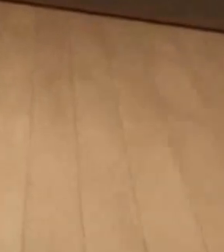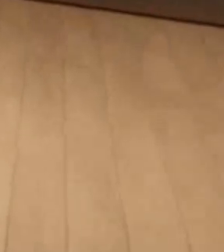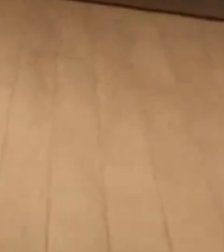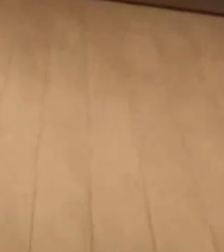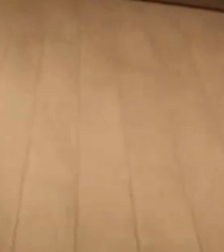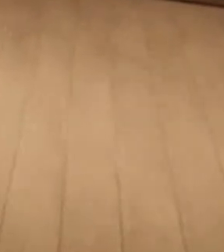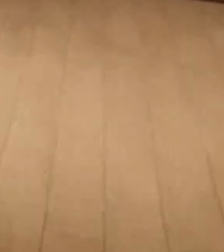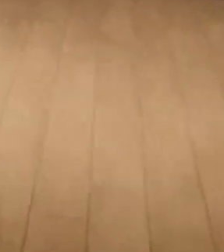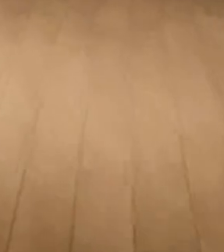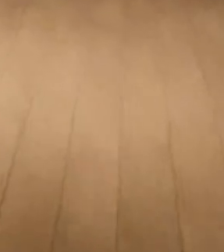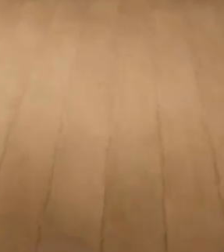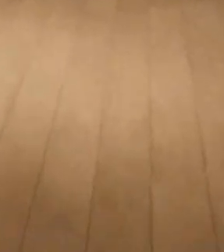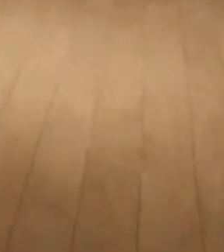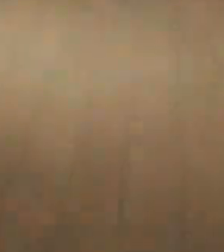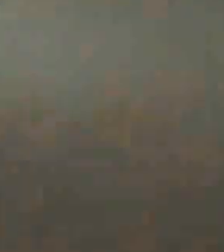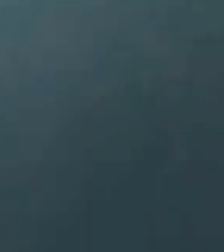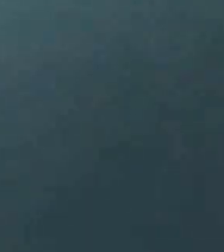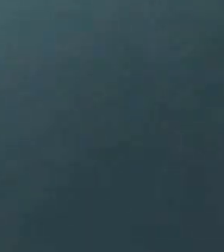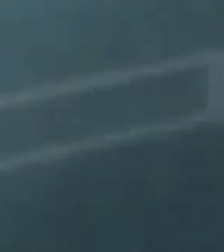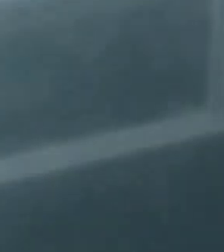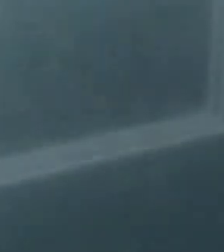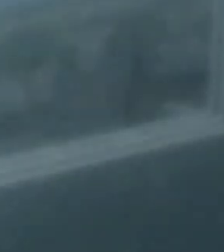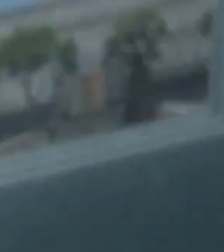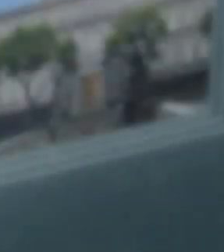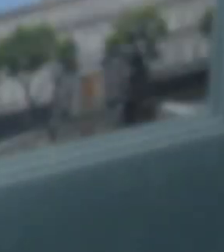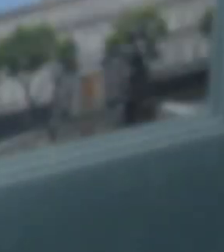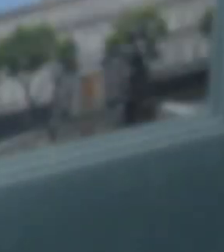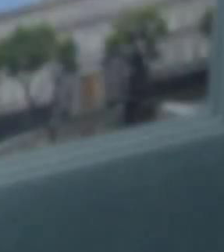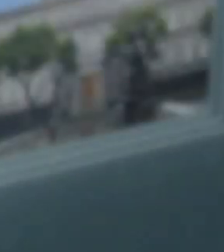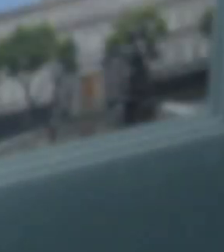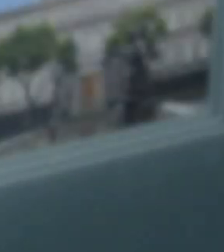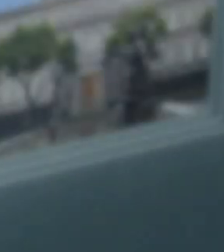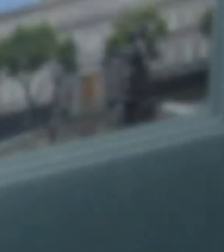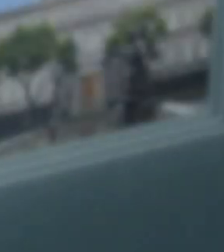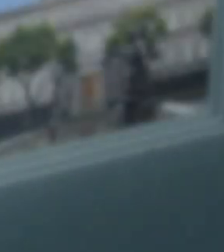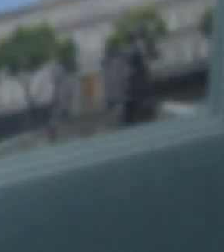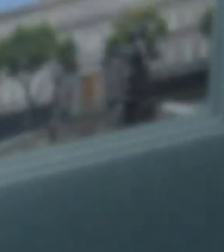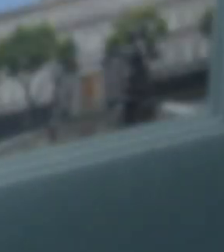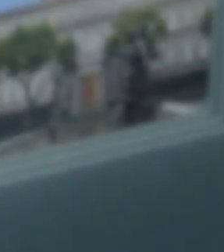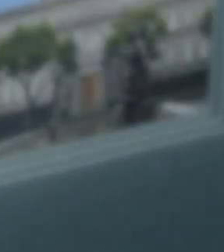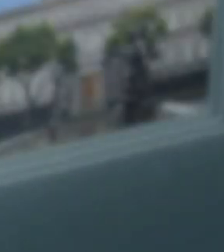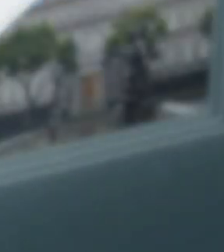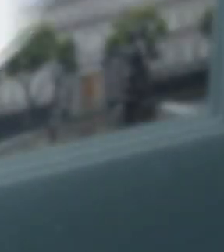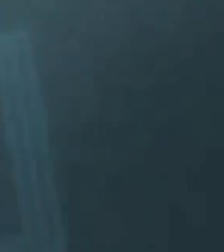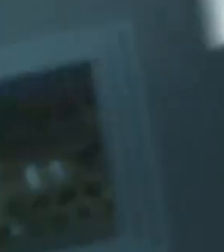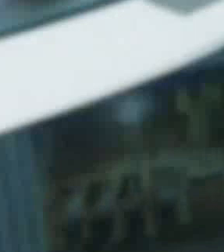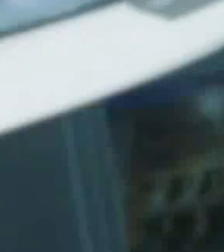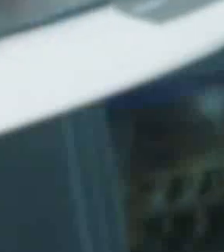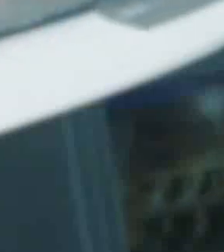y mantenerse en su domicilio con los límites que establezca el juez.